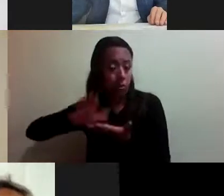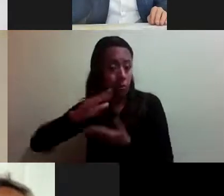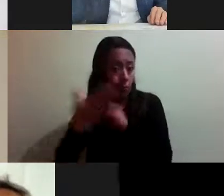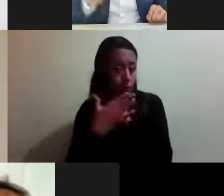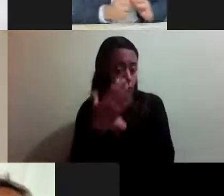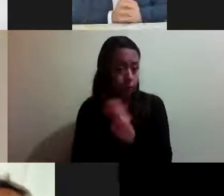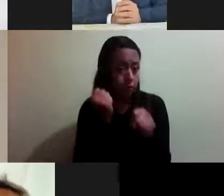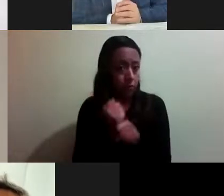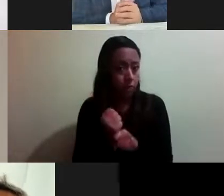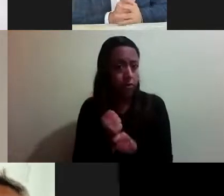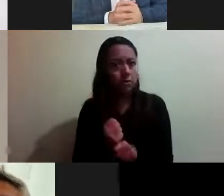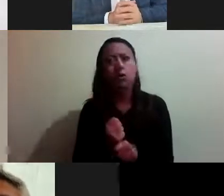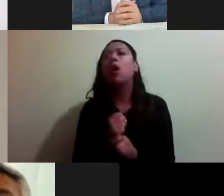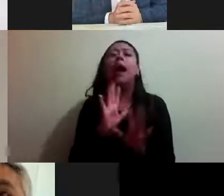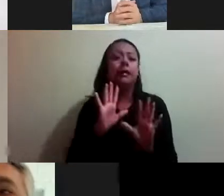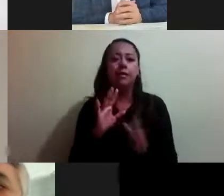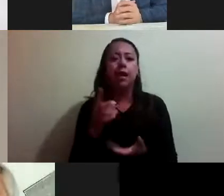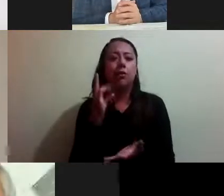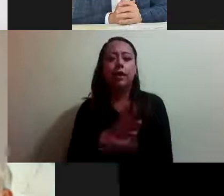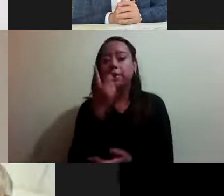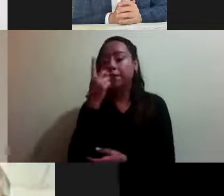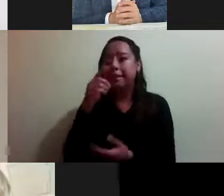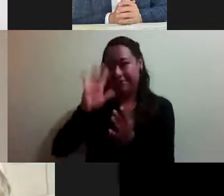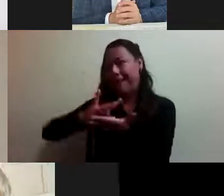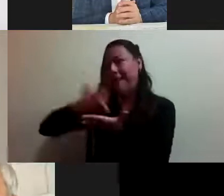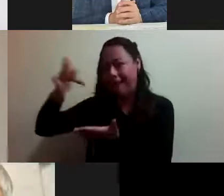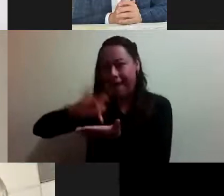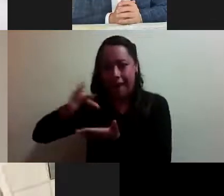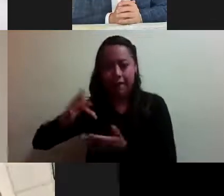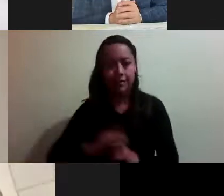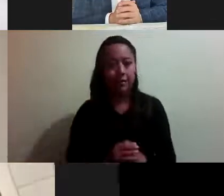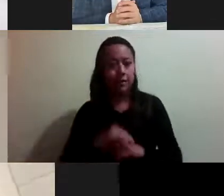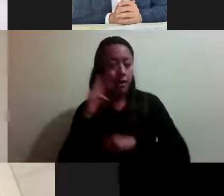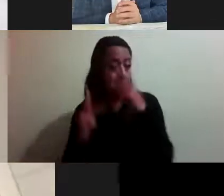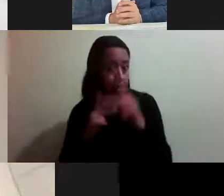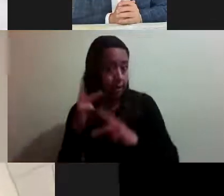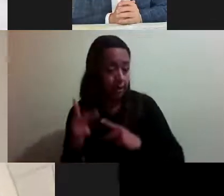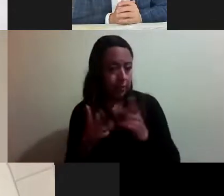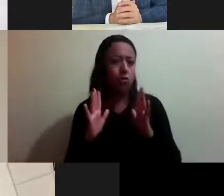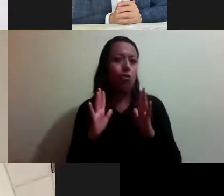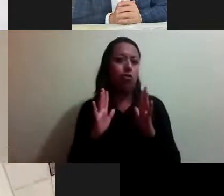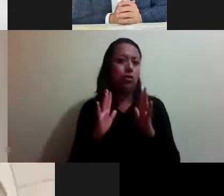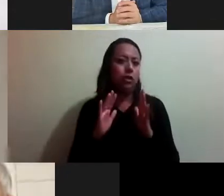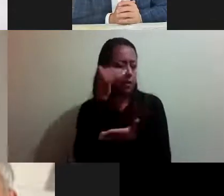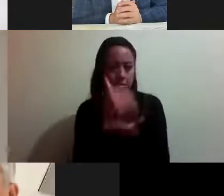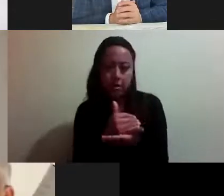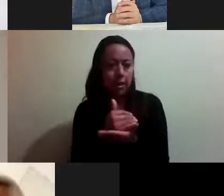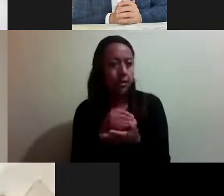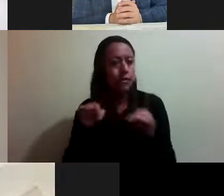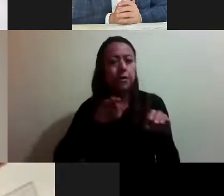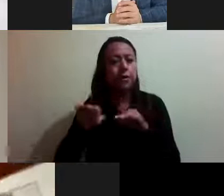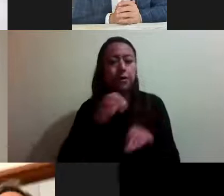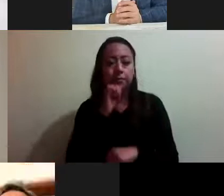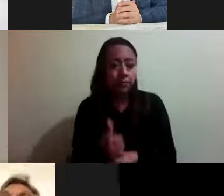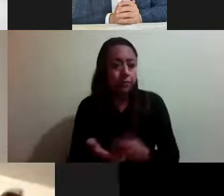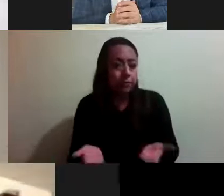más con una carta de agradecimiento, que no haya ningún tipo de prestación por finiquito. Sabemos que nuestro